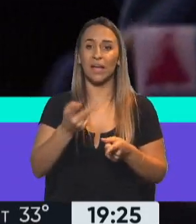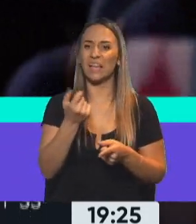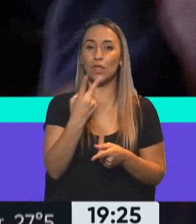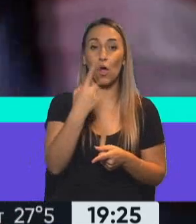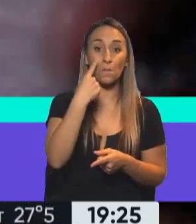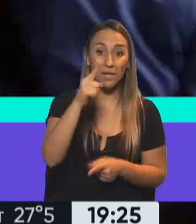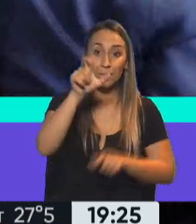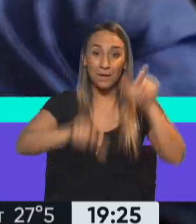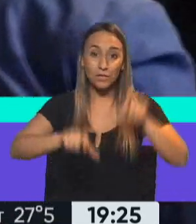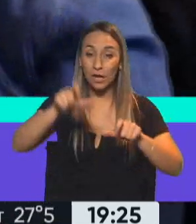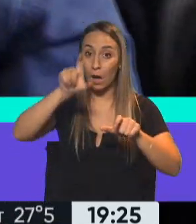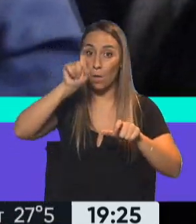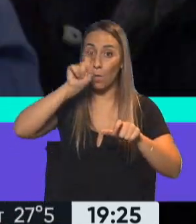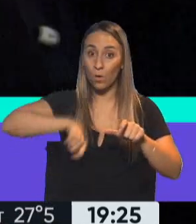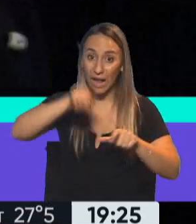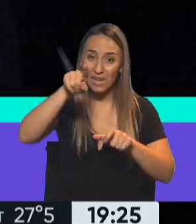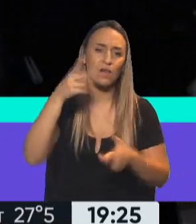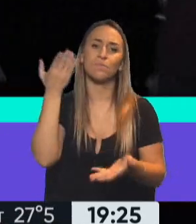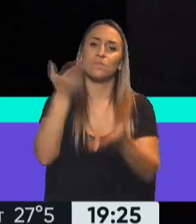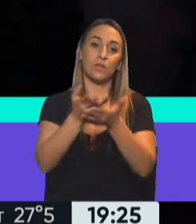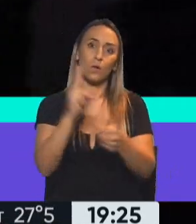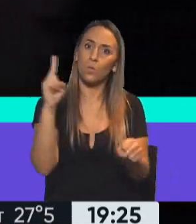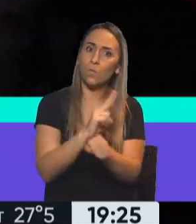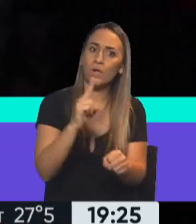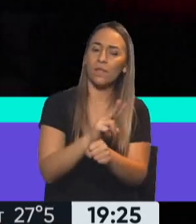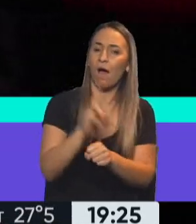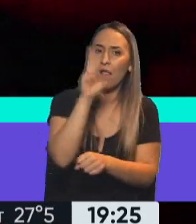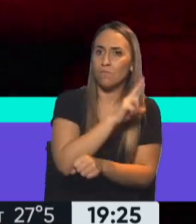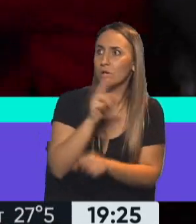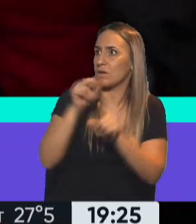pidieron en Ucrania una mayor protección de las mujeres en medio del conflicto bélico con Rusia.